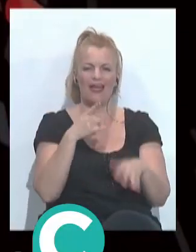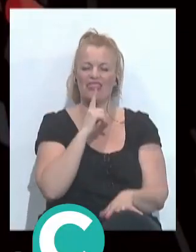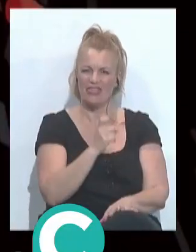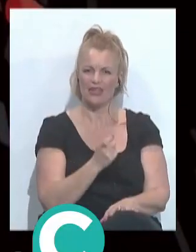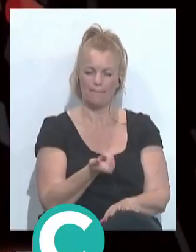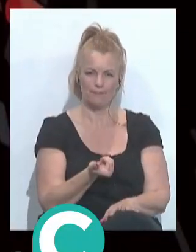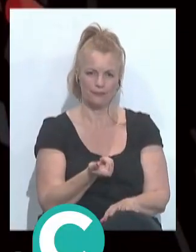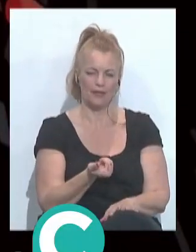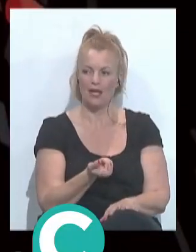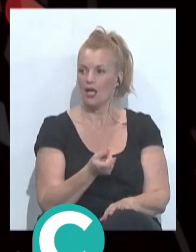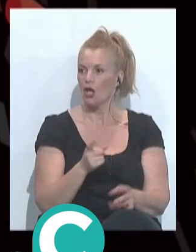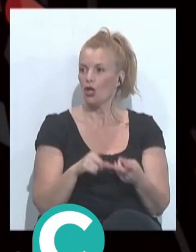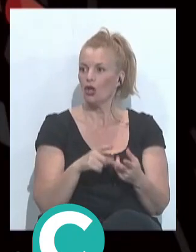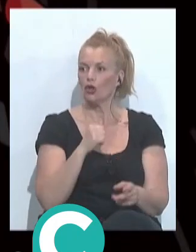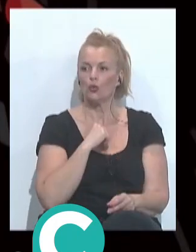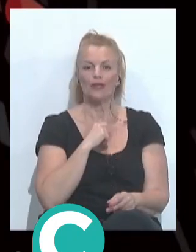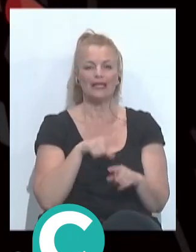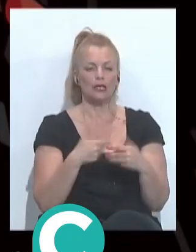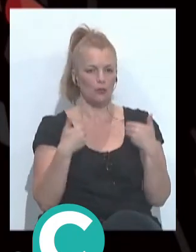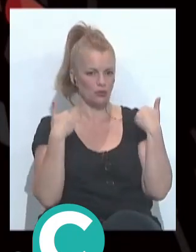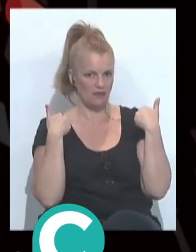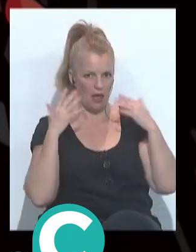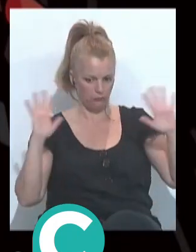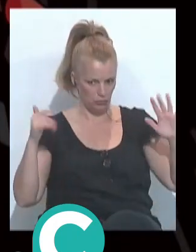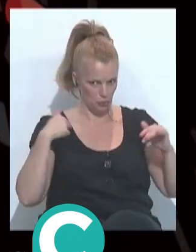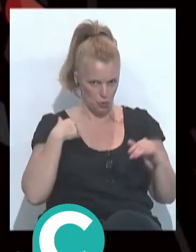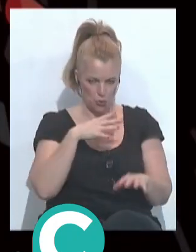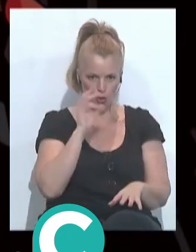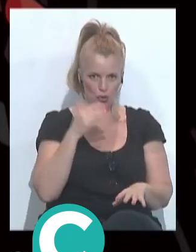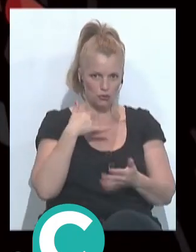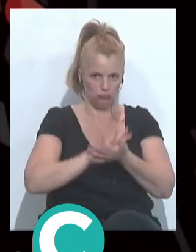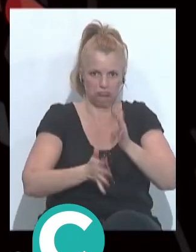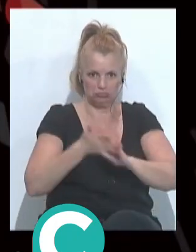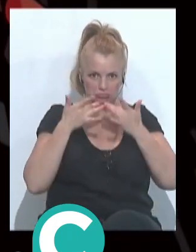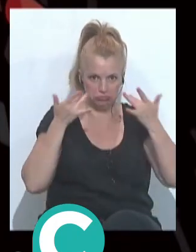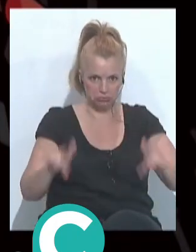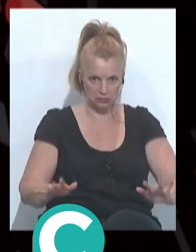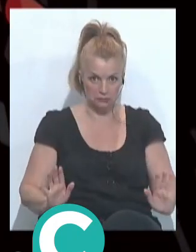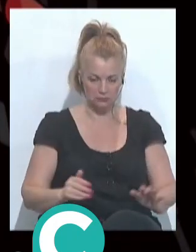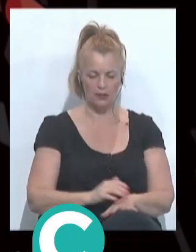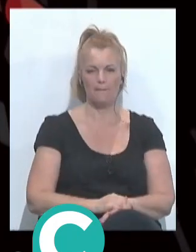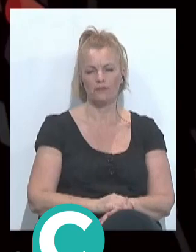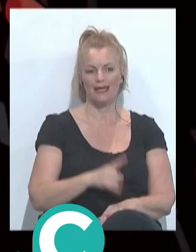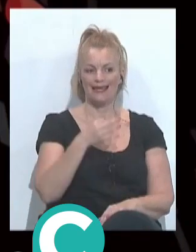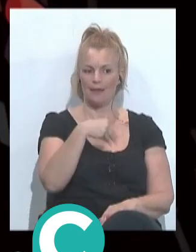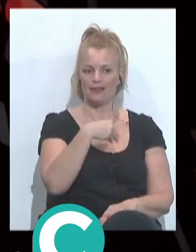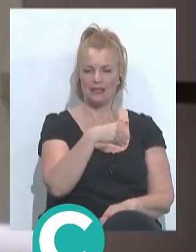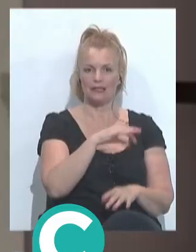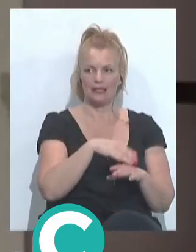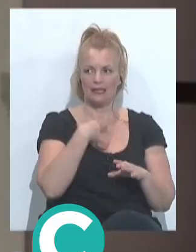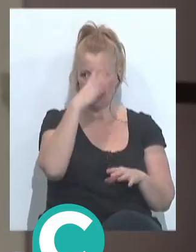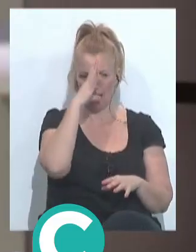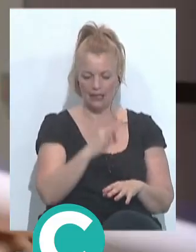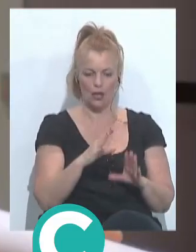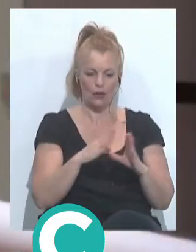Difícil después, ¿no? De torrea, porque además no tienes tu responsabilidad de decir mira, yo esto no lo he escogido, así que yo me quito de en medio. Yo en esto entiendo que creo que el presidente tiene que elegir a su equipo porque